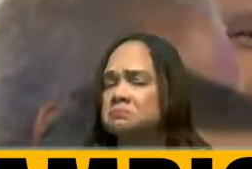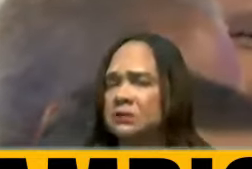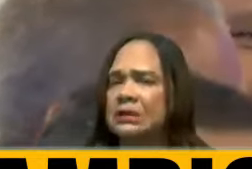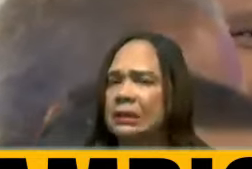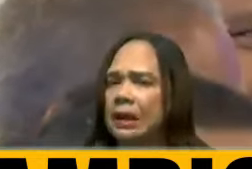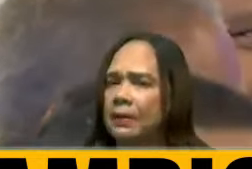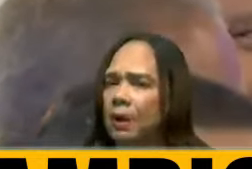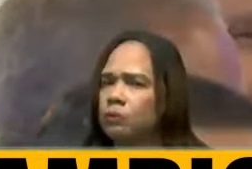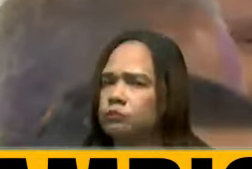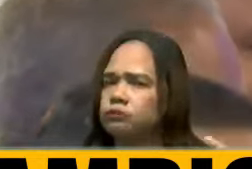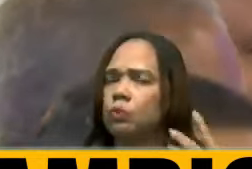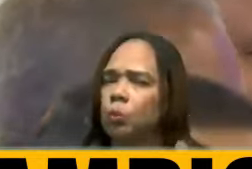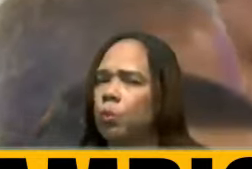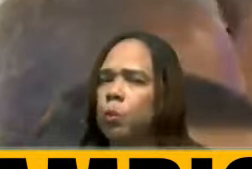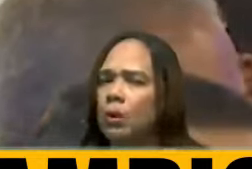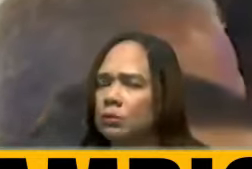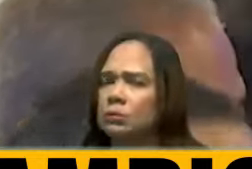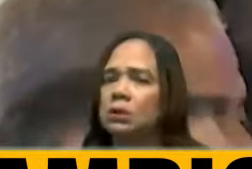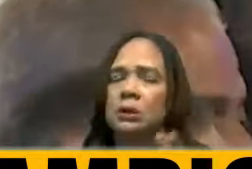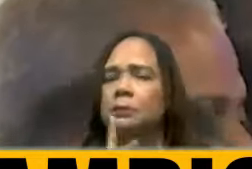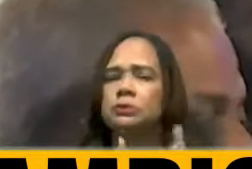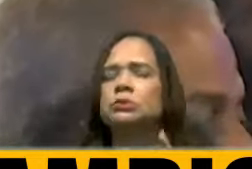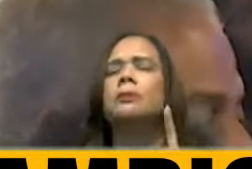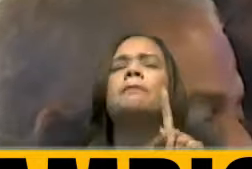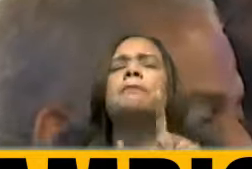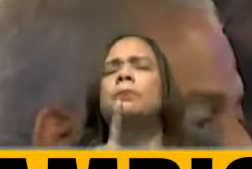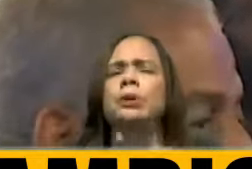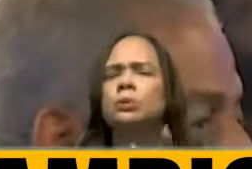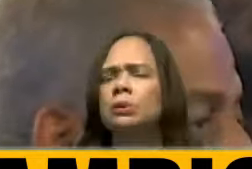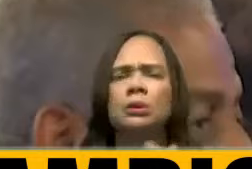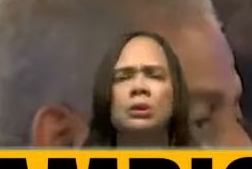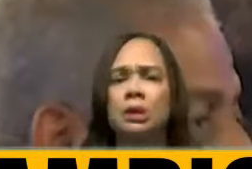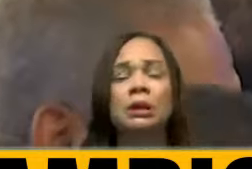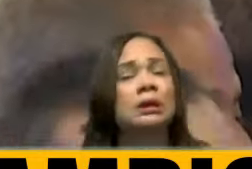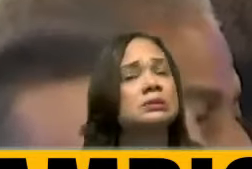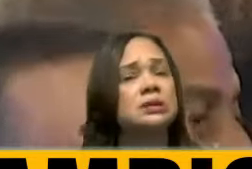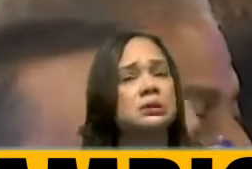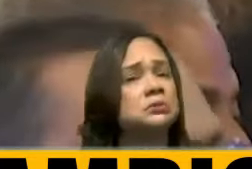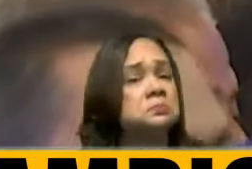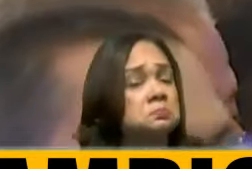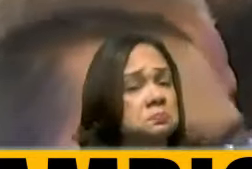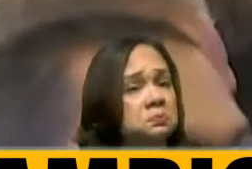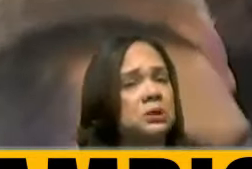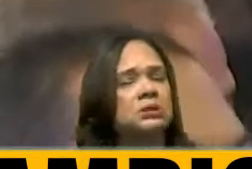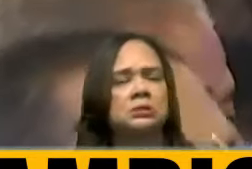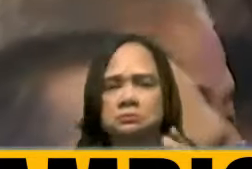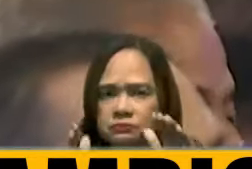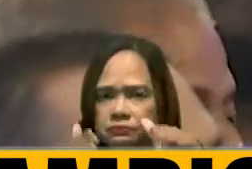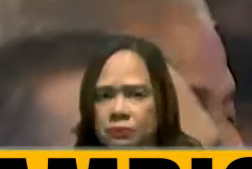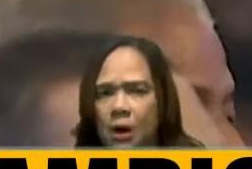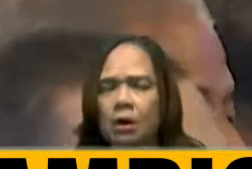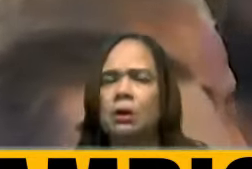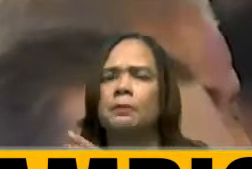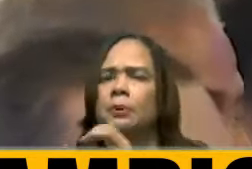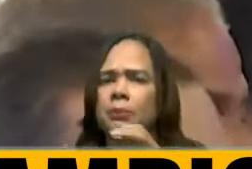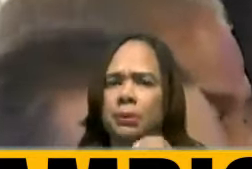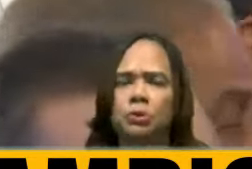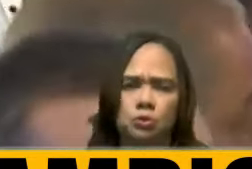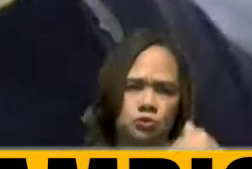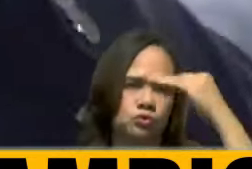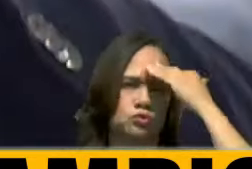ha estado haciendo en los 4 años la gente sigue preguntando qué es lo que se ha hecho siempre se enfocan en la parte de los préstamos y yo tengo